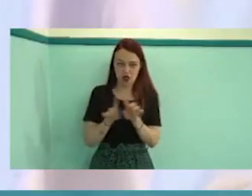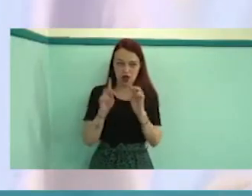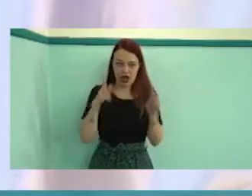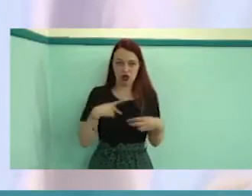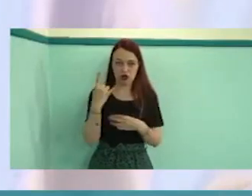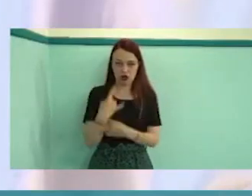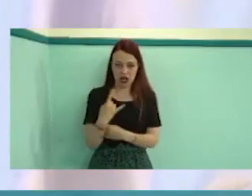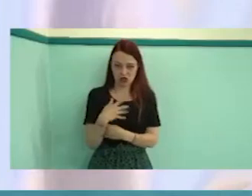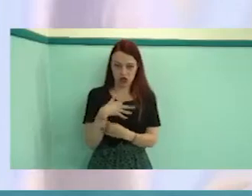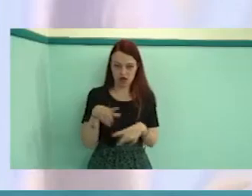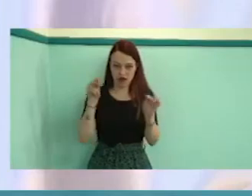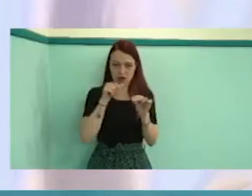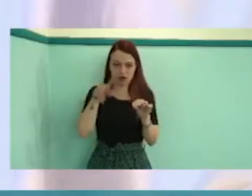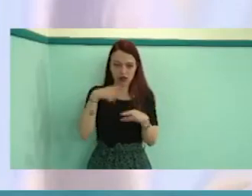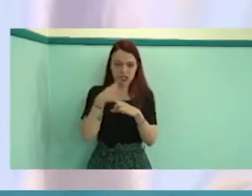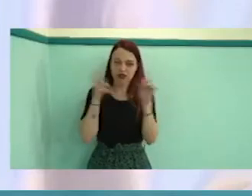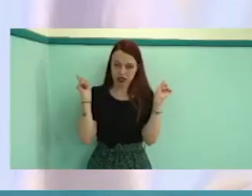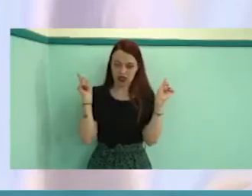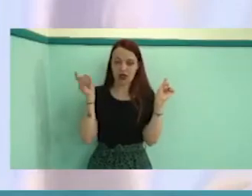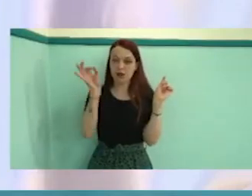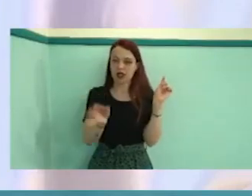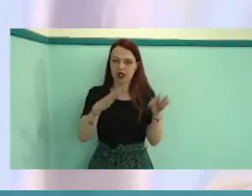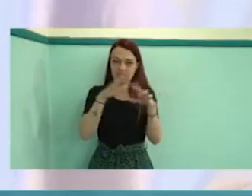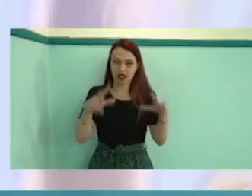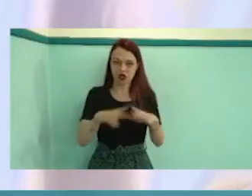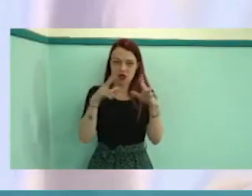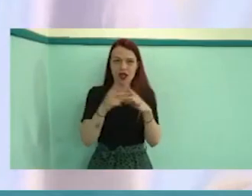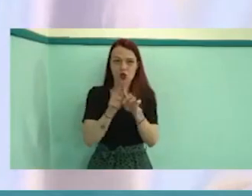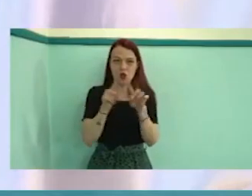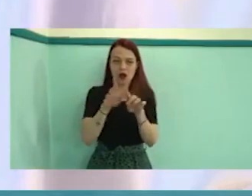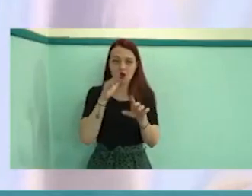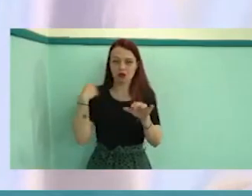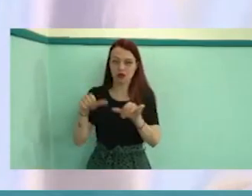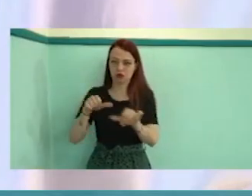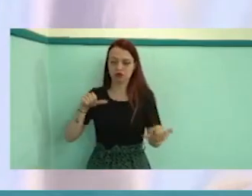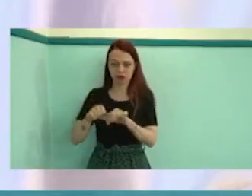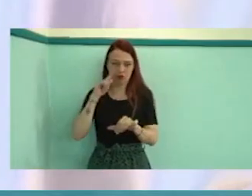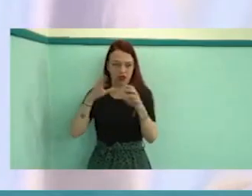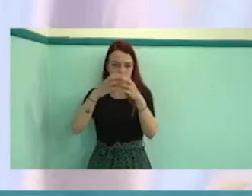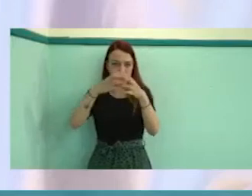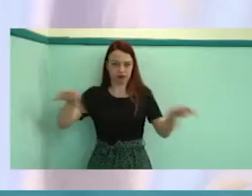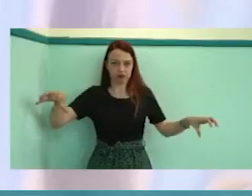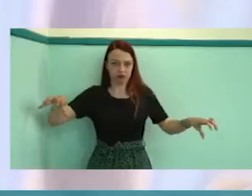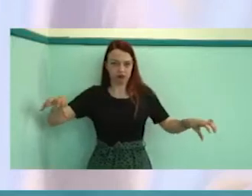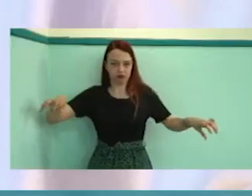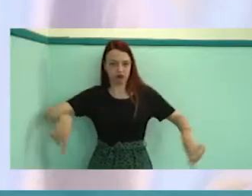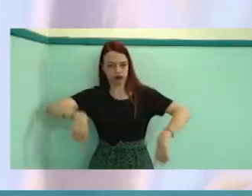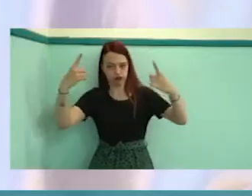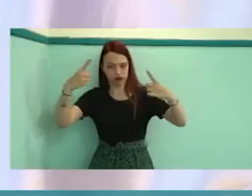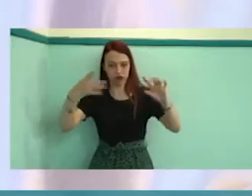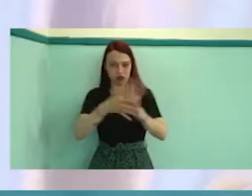porque es que no es lo mismo entonces sí es verdad que las redes como todo está tan polarizado y todo al final es tan